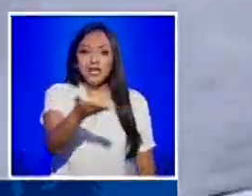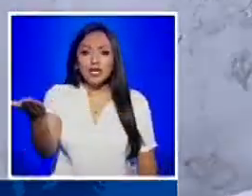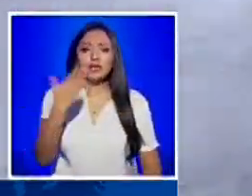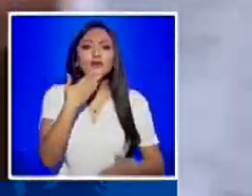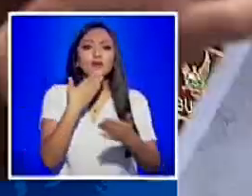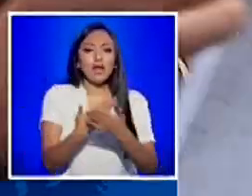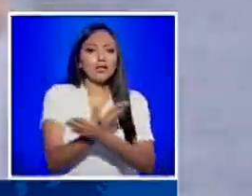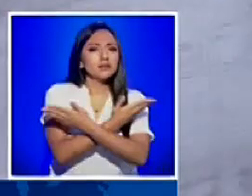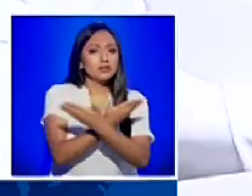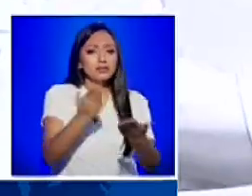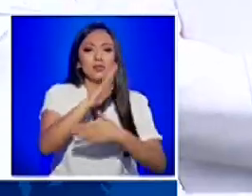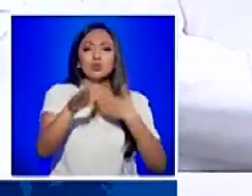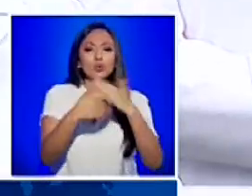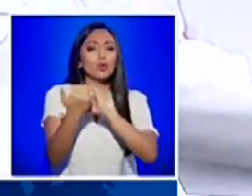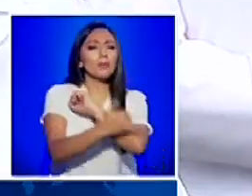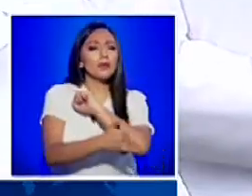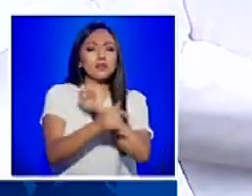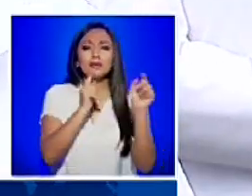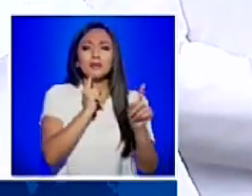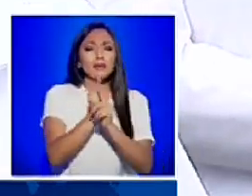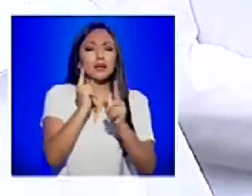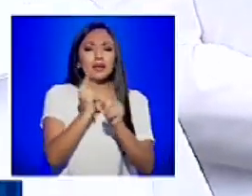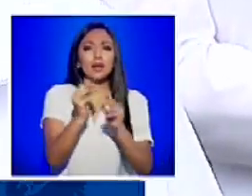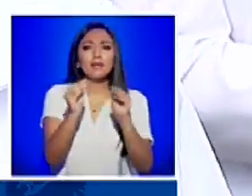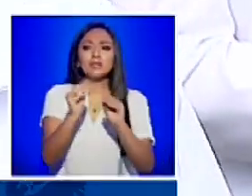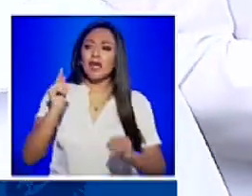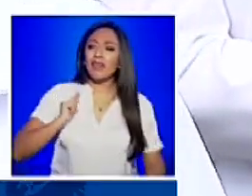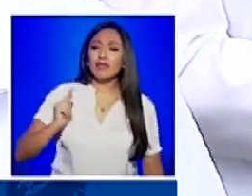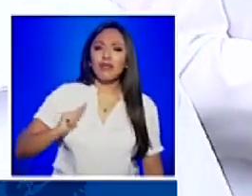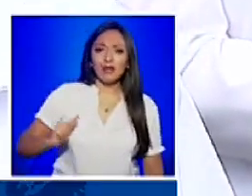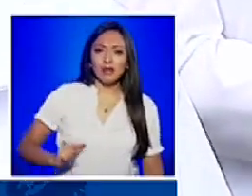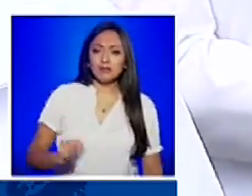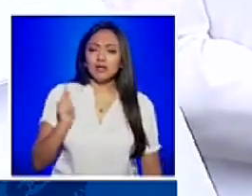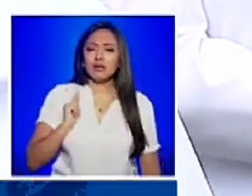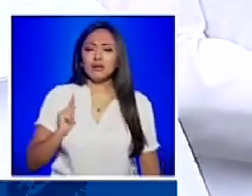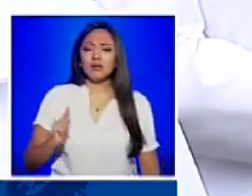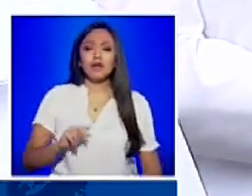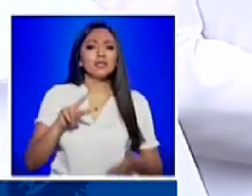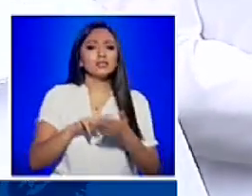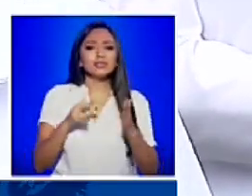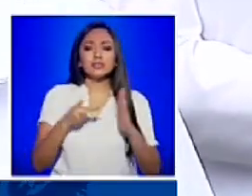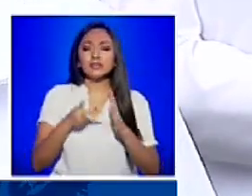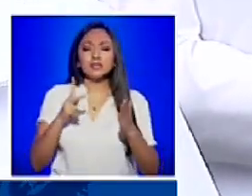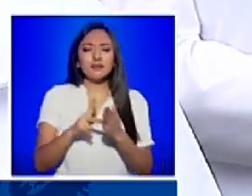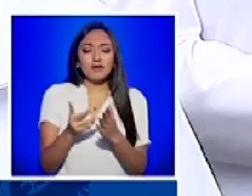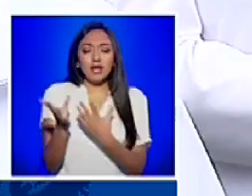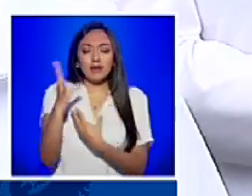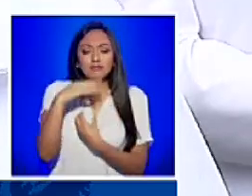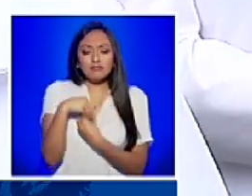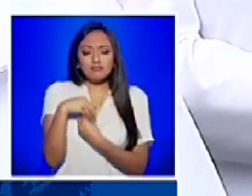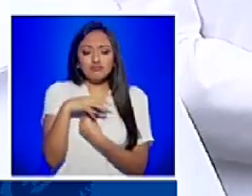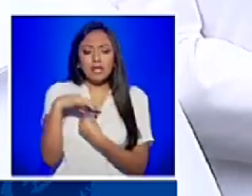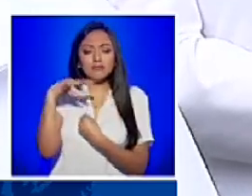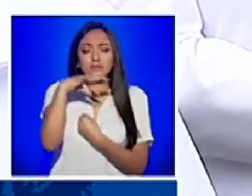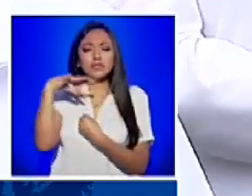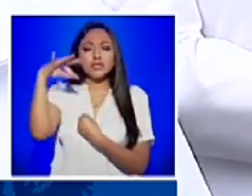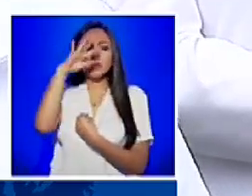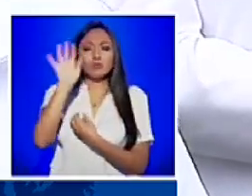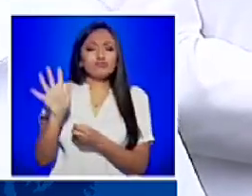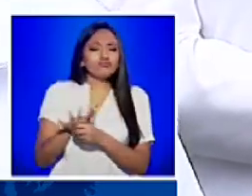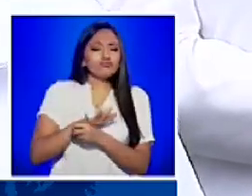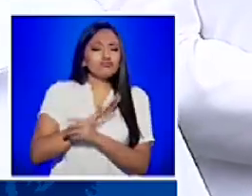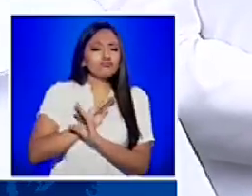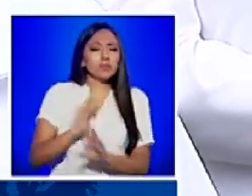gracias a todo el país. Realmente son detalles que son un bálsamo para llenarnos del espíritu y